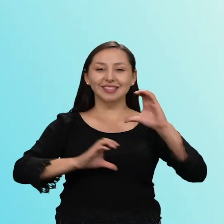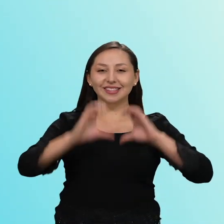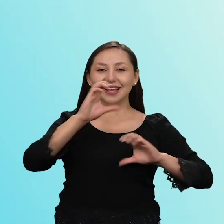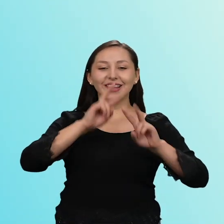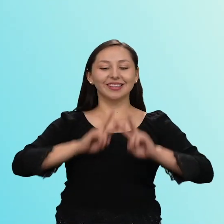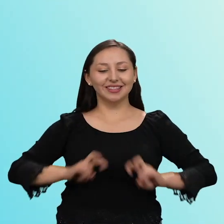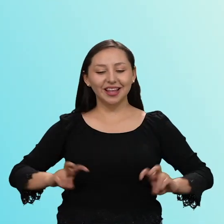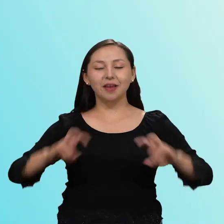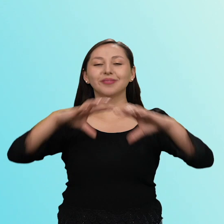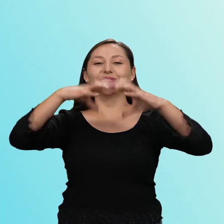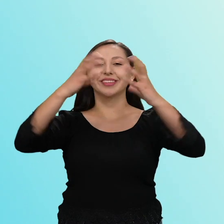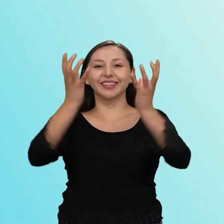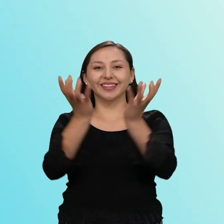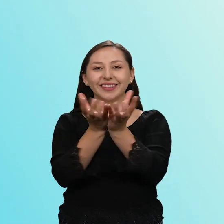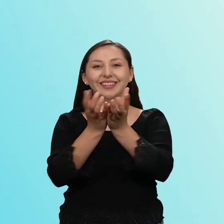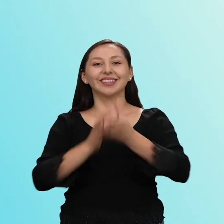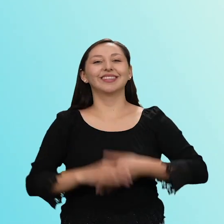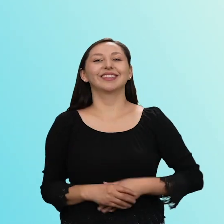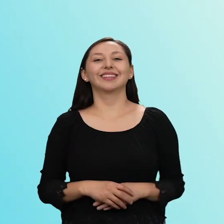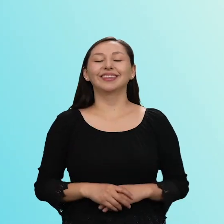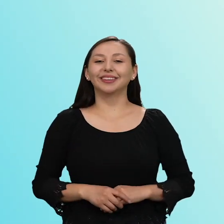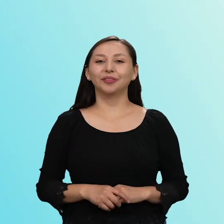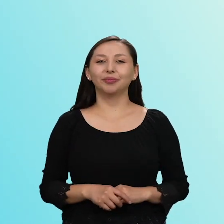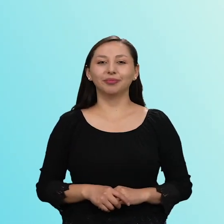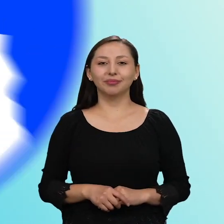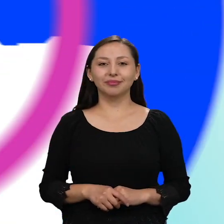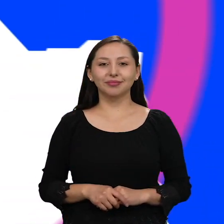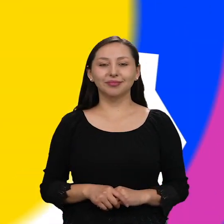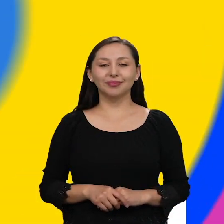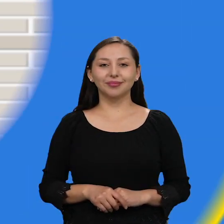científica exploramundos.